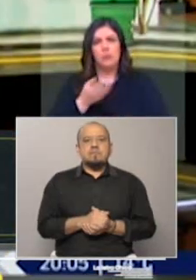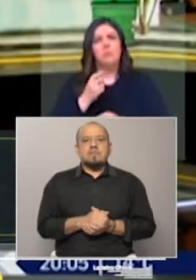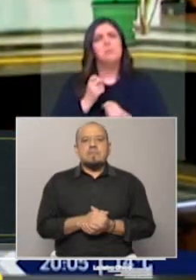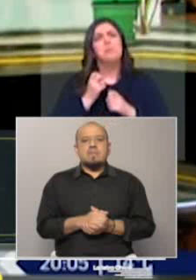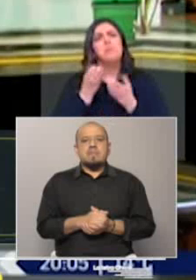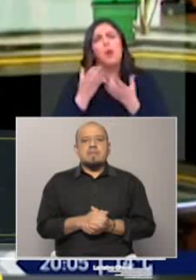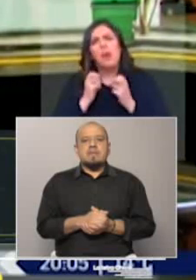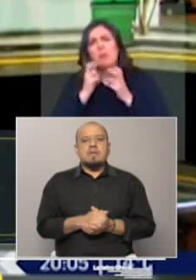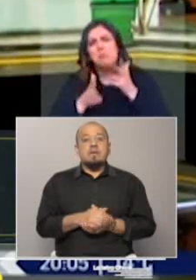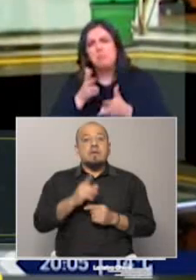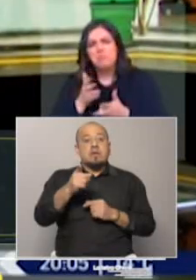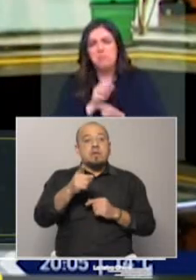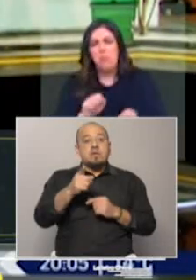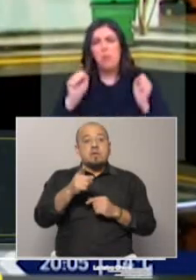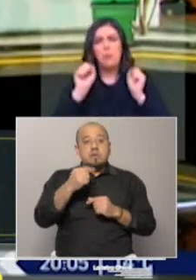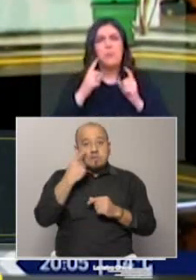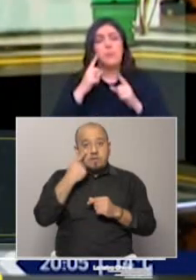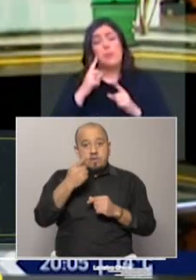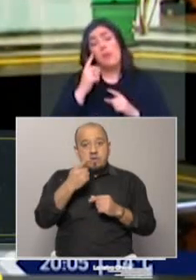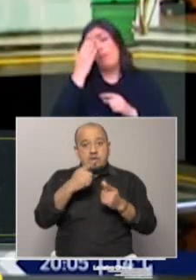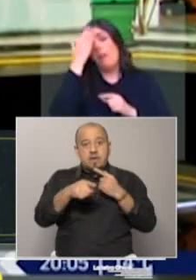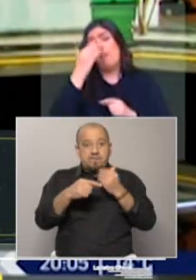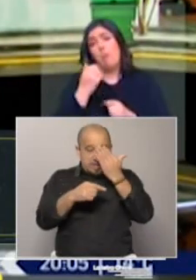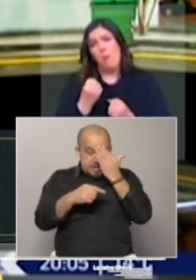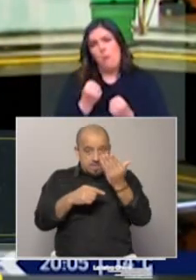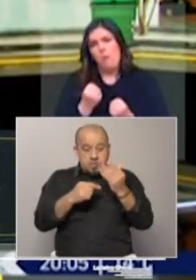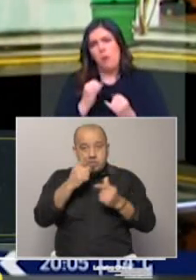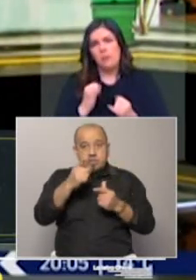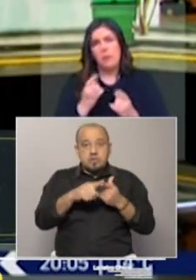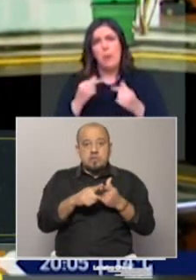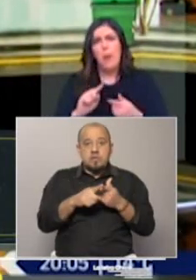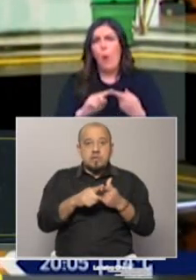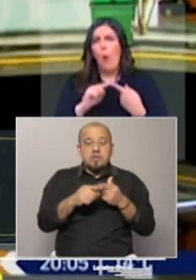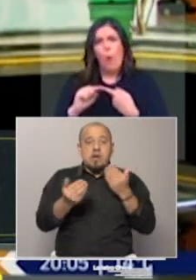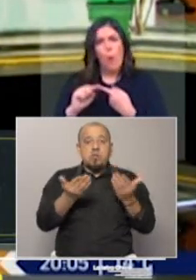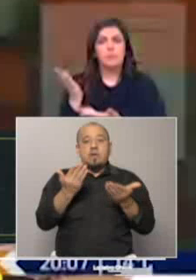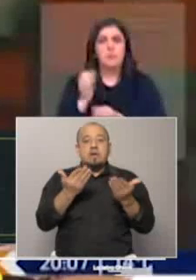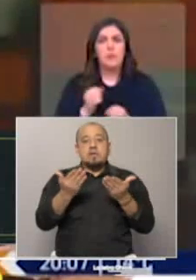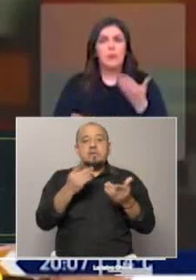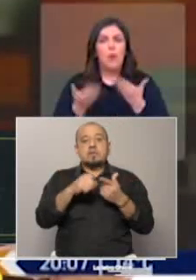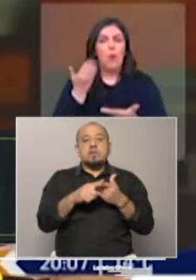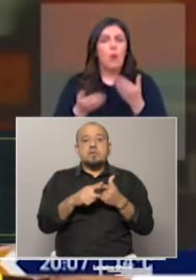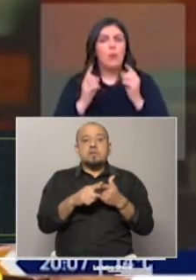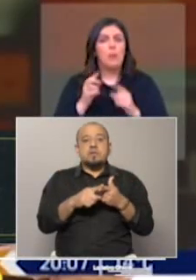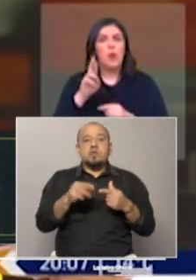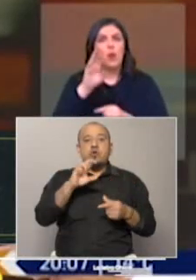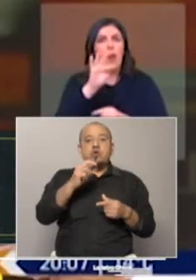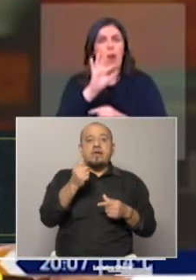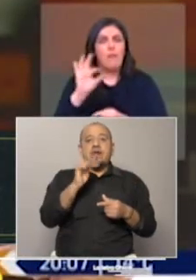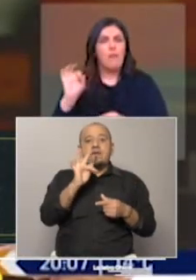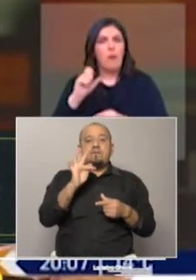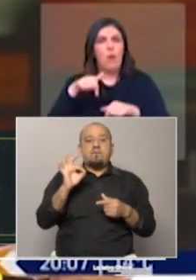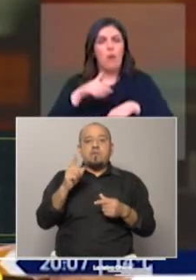ve a un partido predominante, que es el del Frente Amplio. Podemos entrar también en la comparación con Laura Raffo en estos